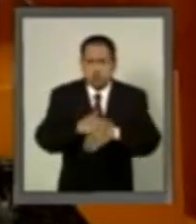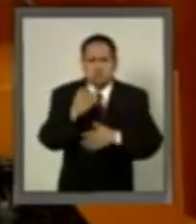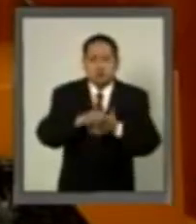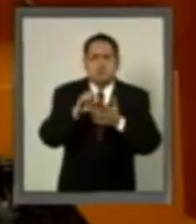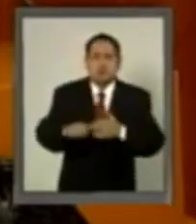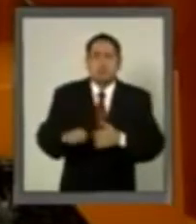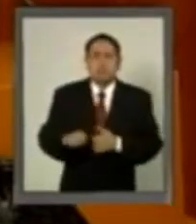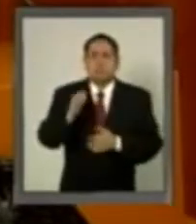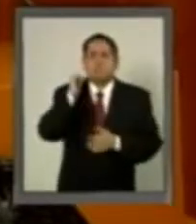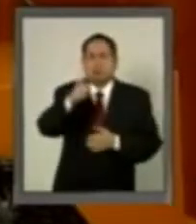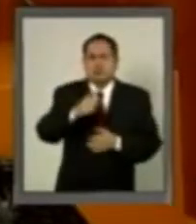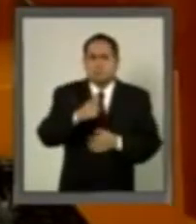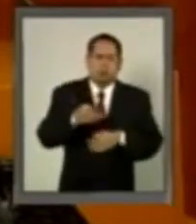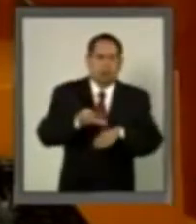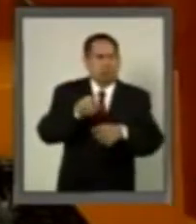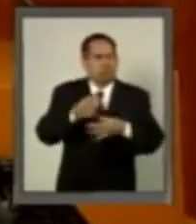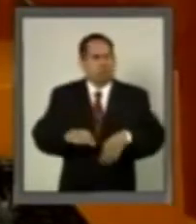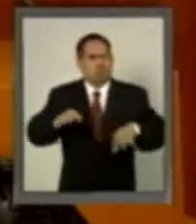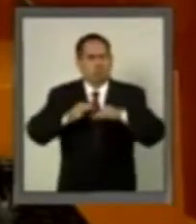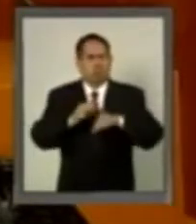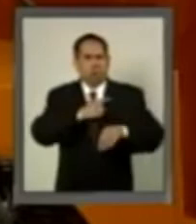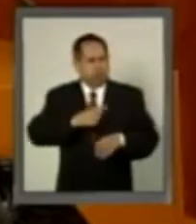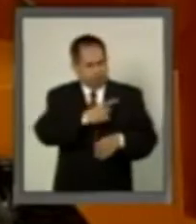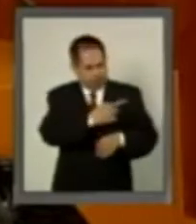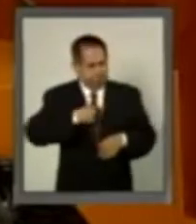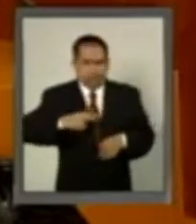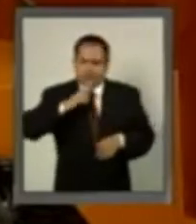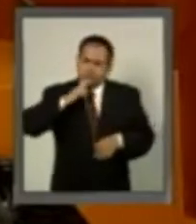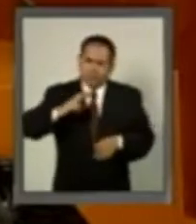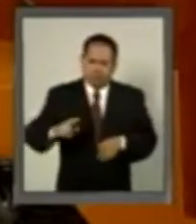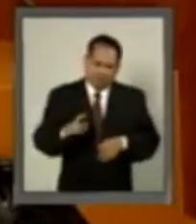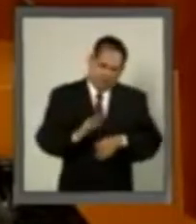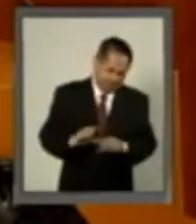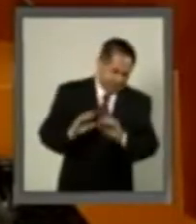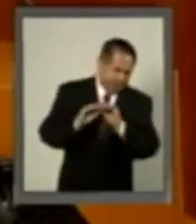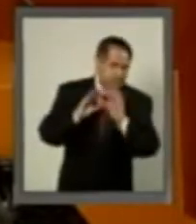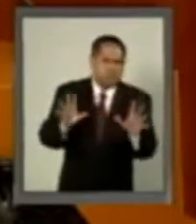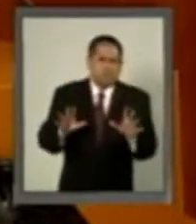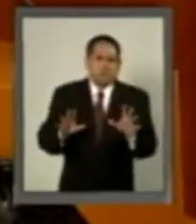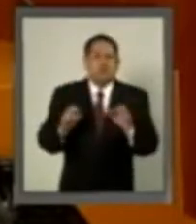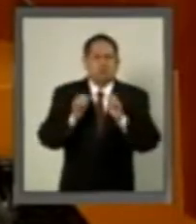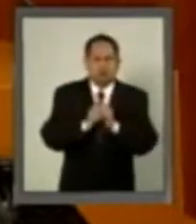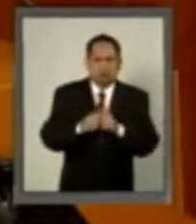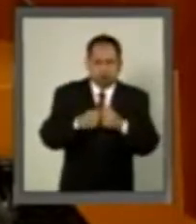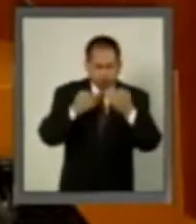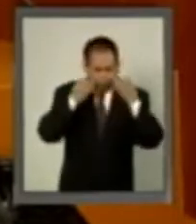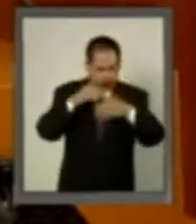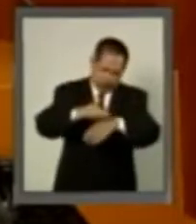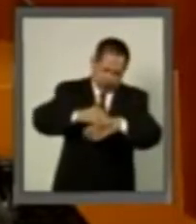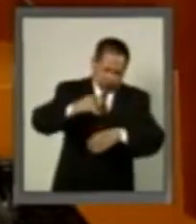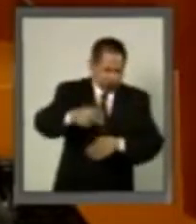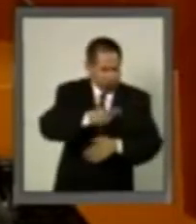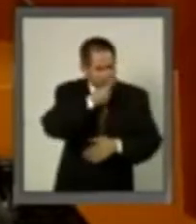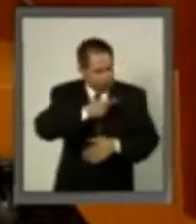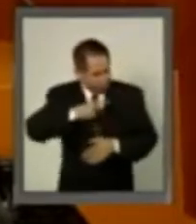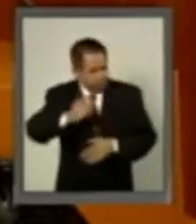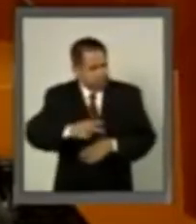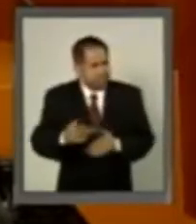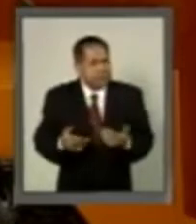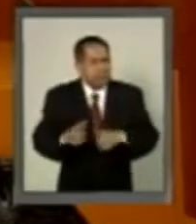seguridad pública, y lo cierto es que han insistido en la aprobación evidente de la Ley de Seguridad